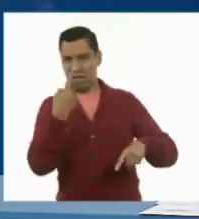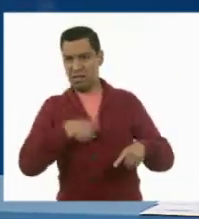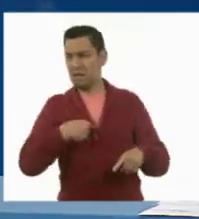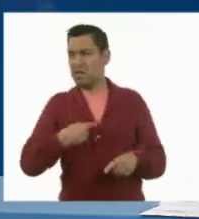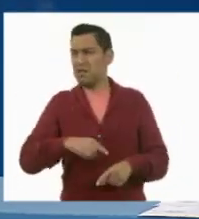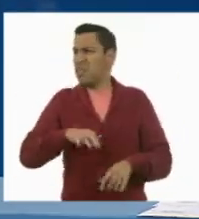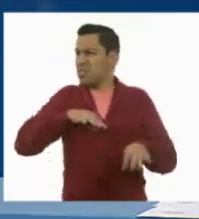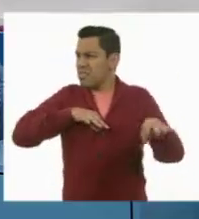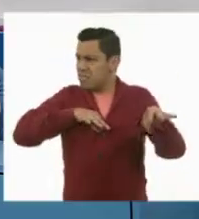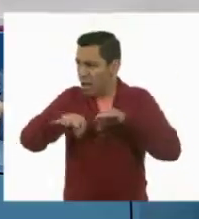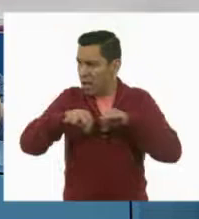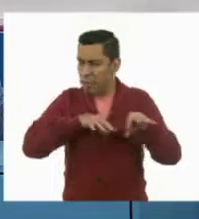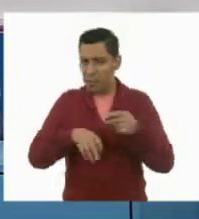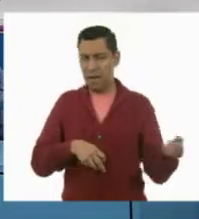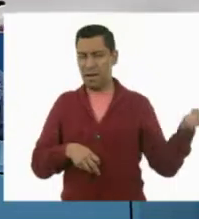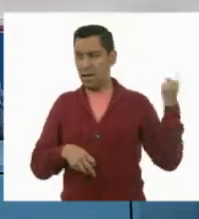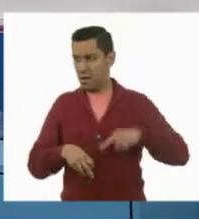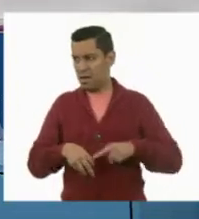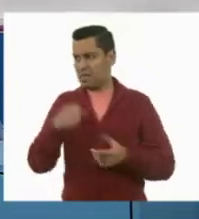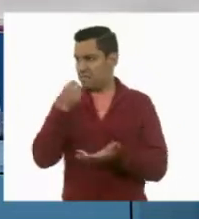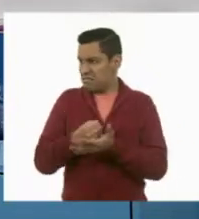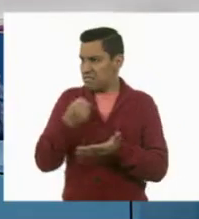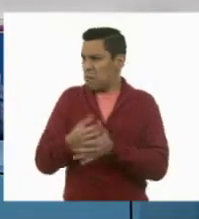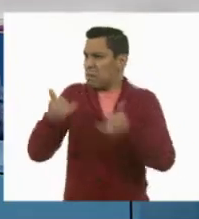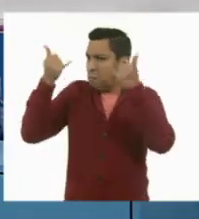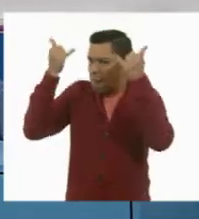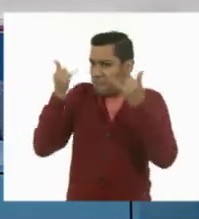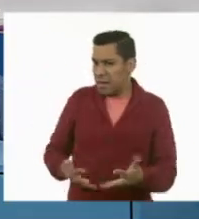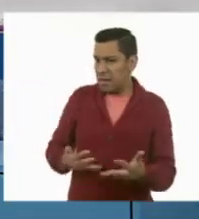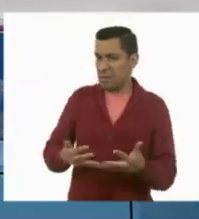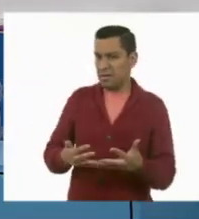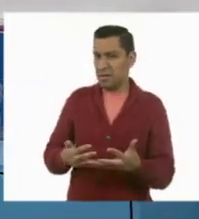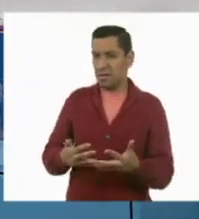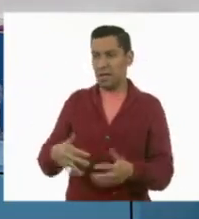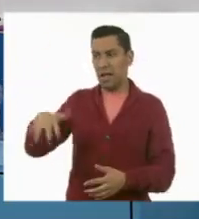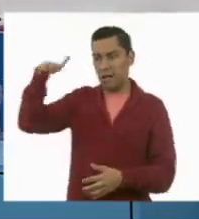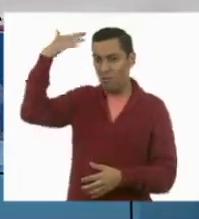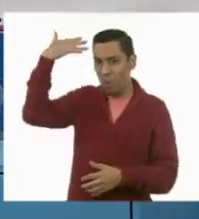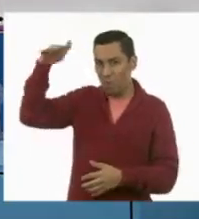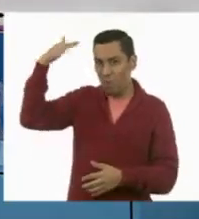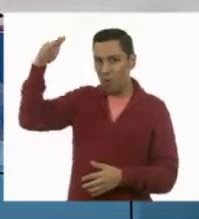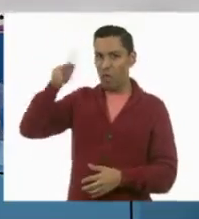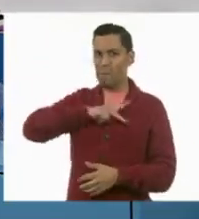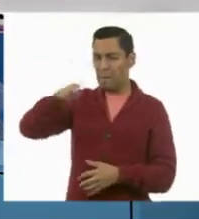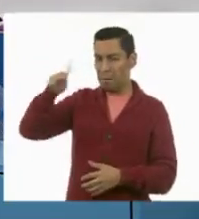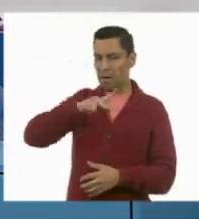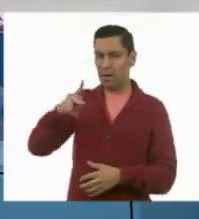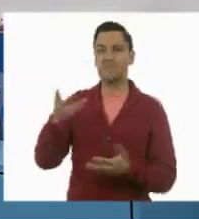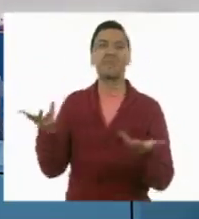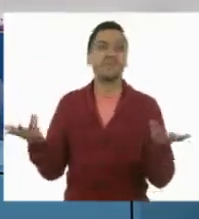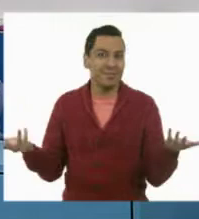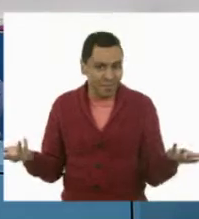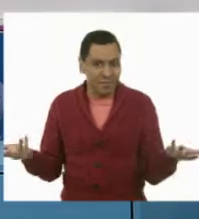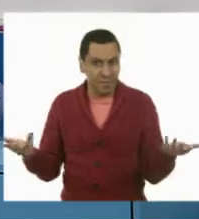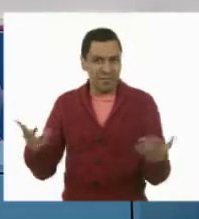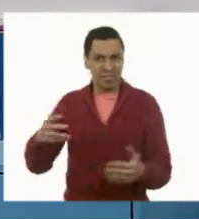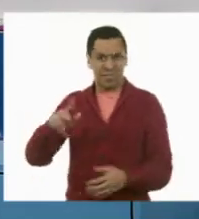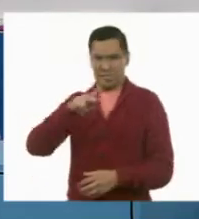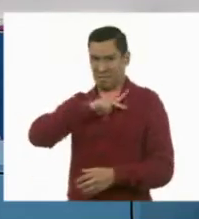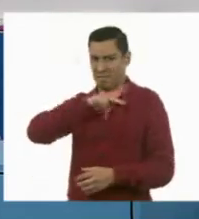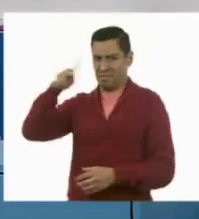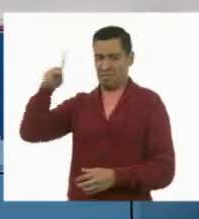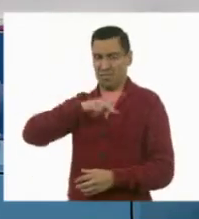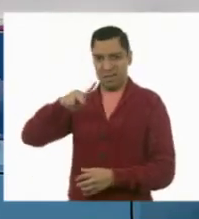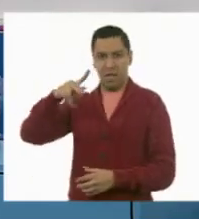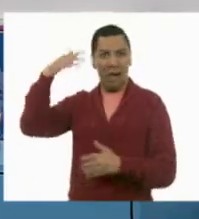niños. Perdón, como si fueran adultos. Ajá, exactamente, sí. Porque son niños y no pueden trabajar. Entonces, esa es una muy